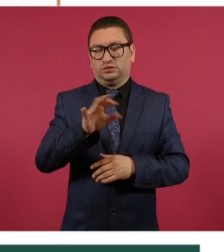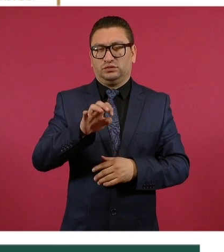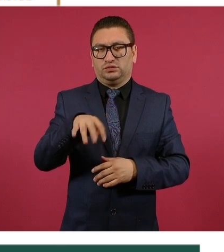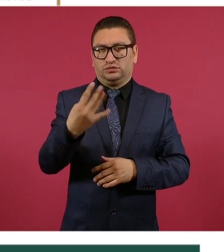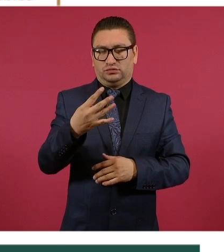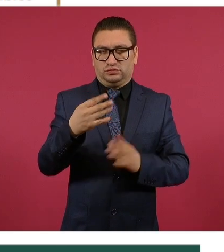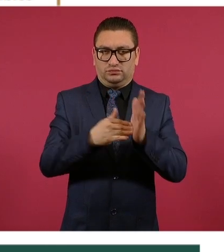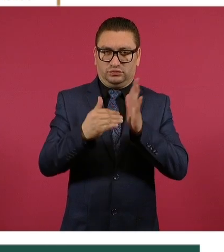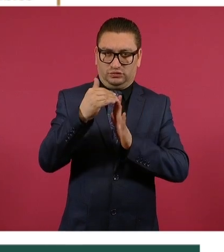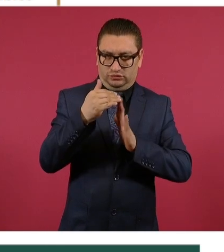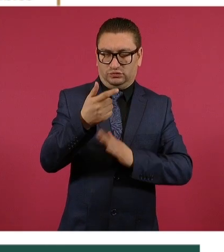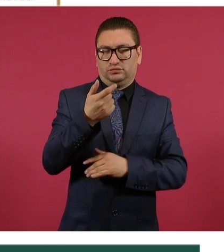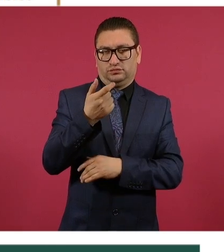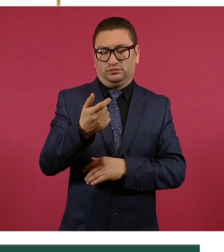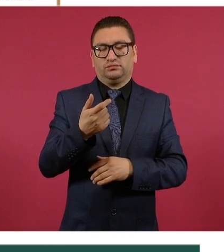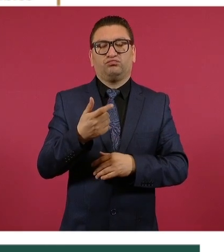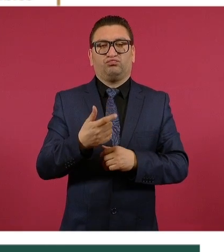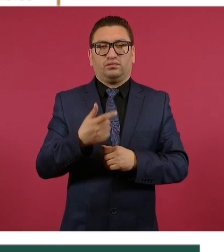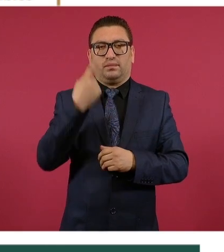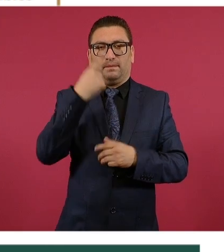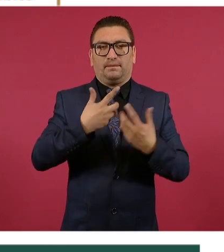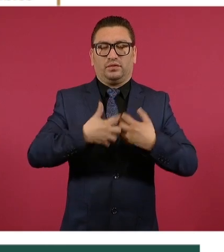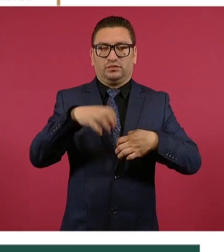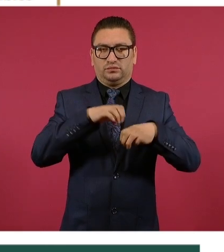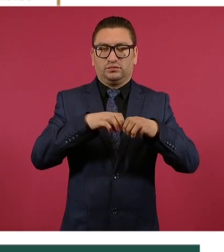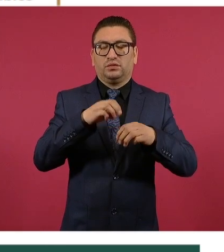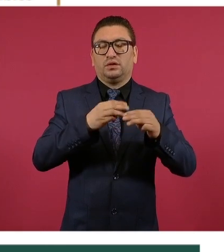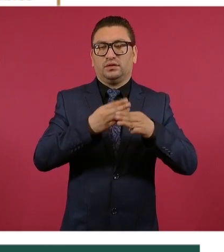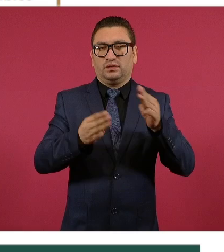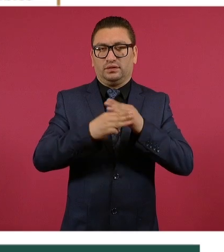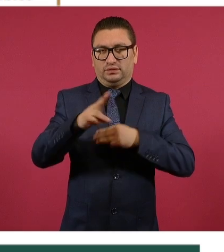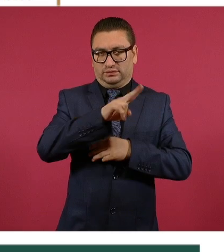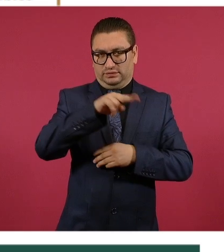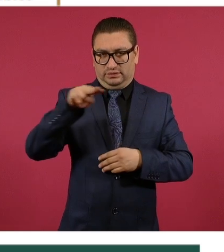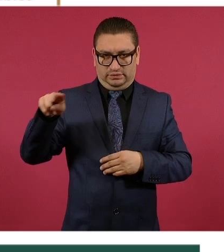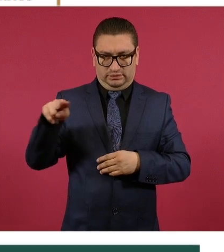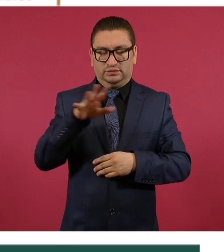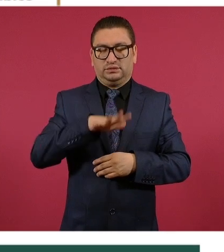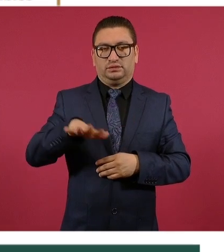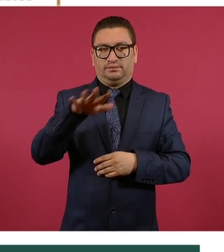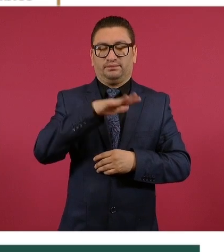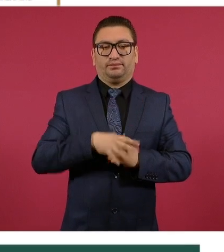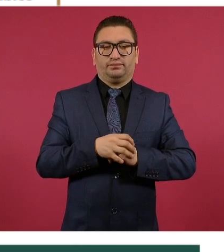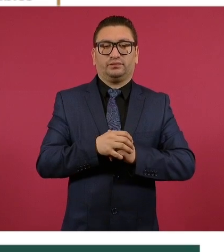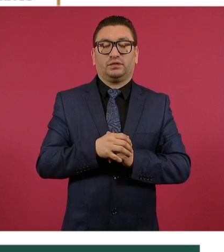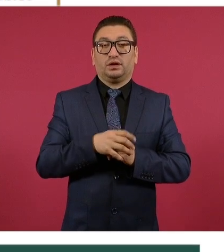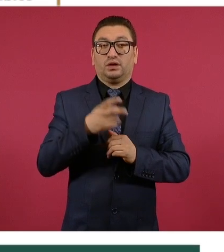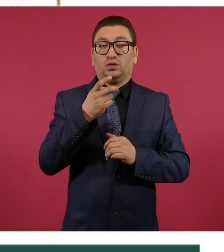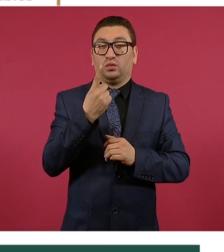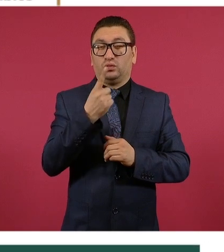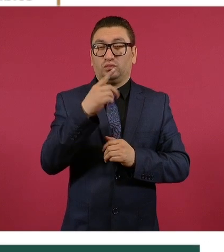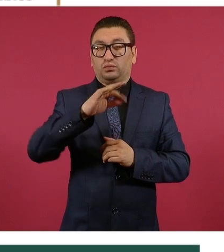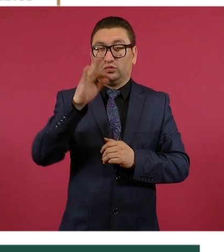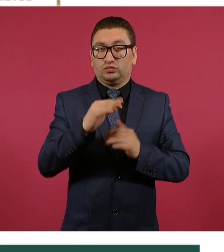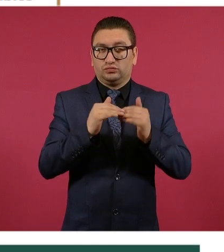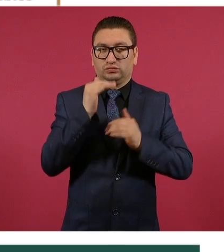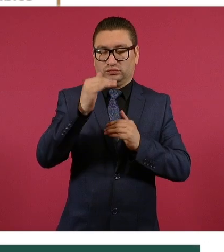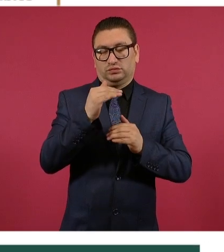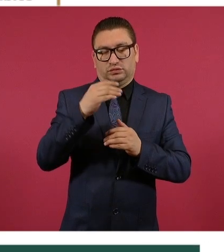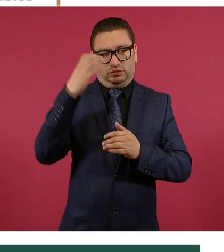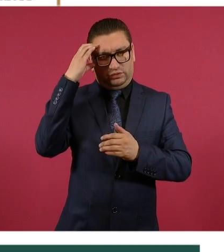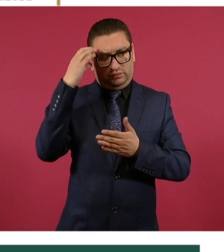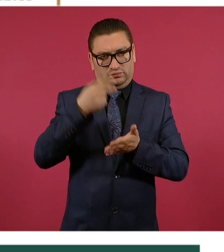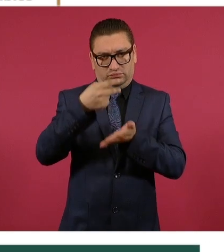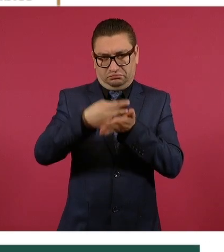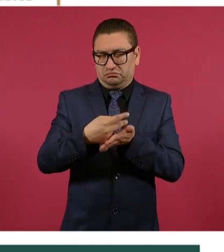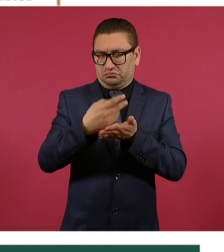514 millones de pesos en equipo en Nayarit. Además, se ha incrementado en un 1% el número de camas